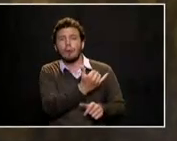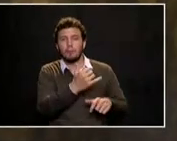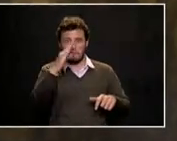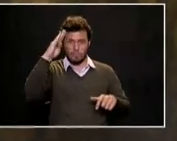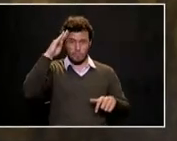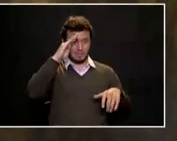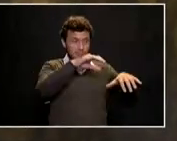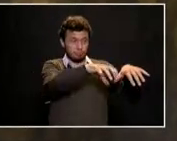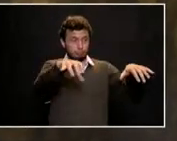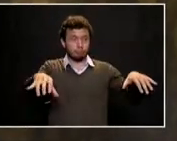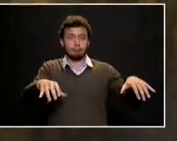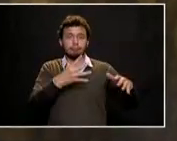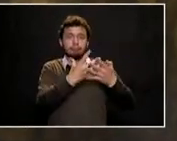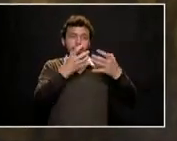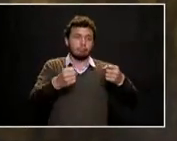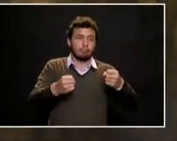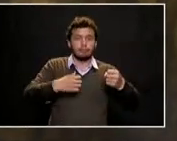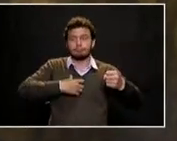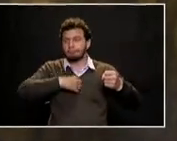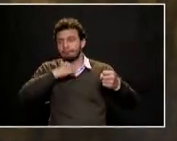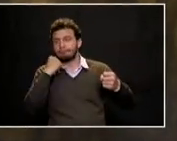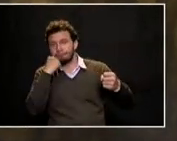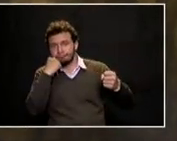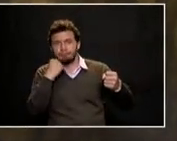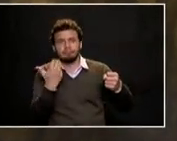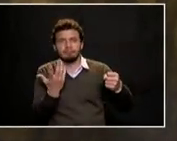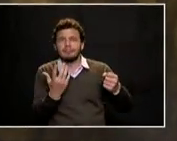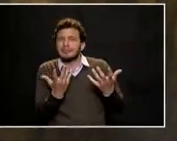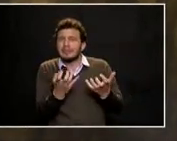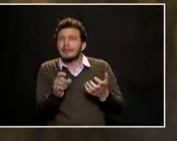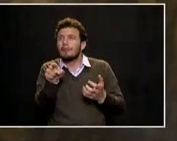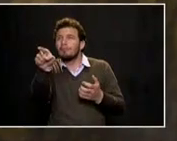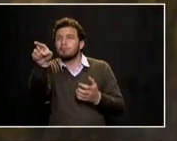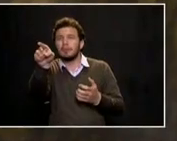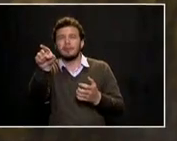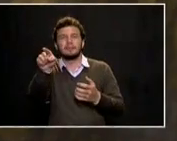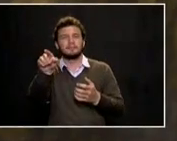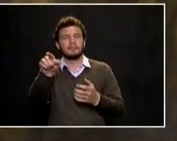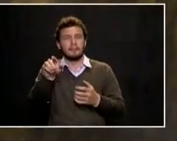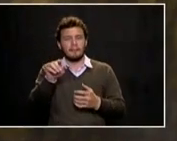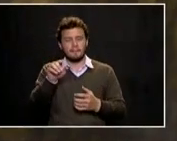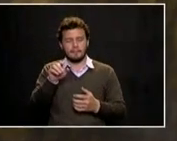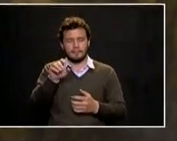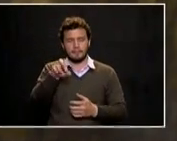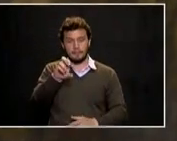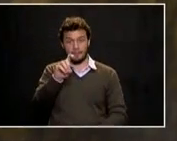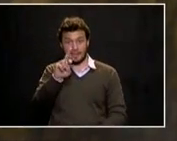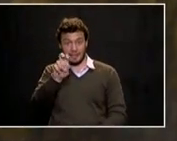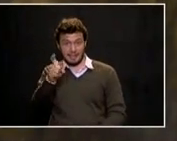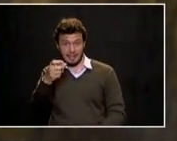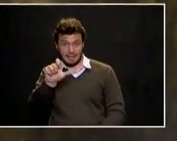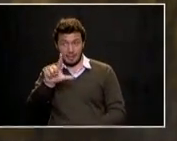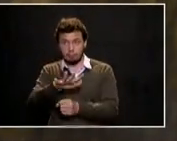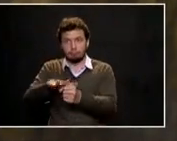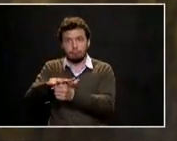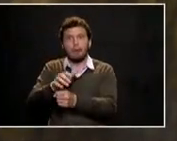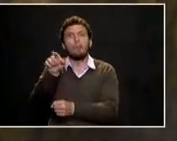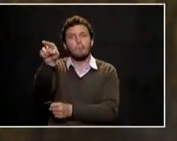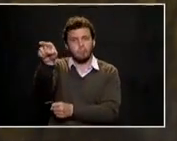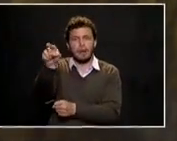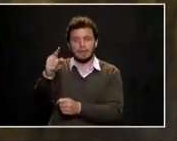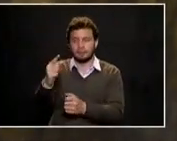Lo que vamos a hacer es esa cárcel en el lote que hay al lado de la cárcel de Pedregal, es una cárcel para sindicados, pero creo que lo más importante